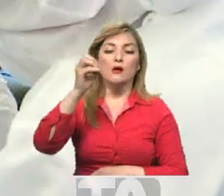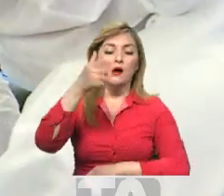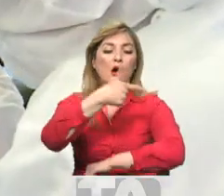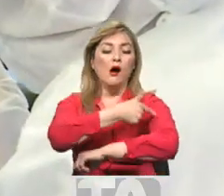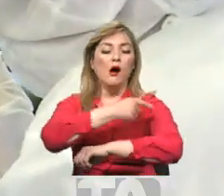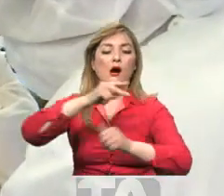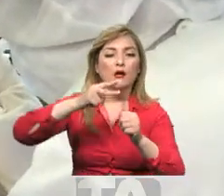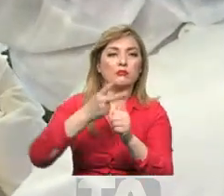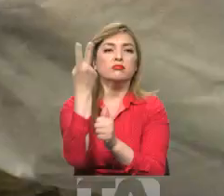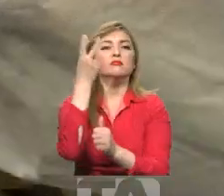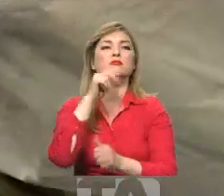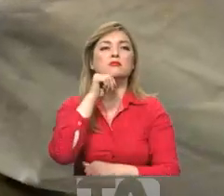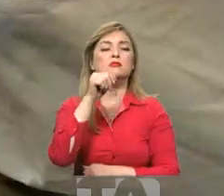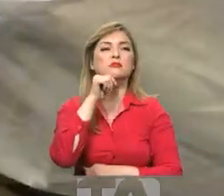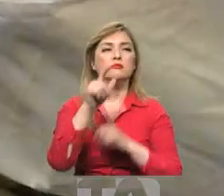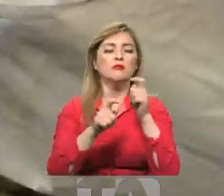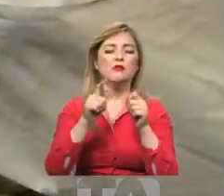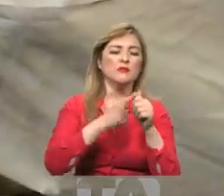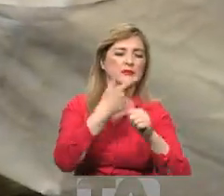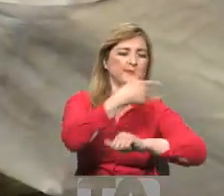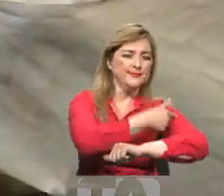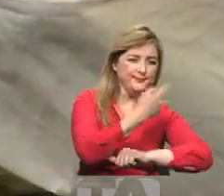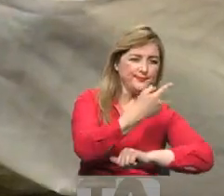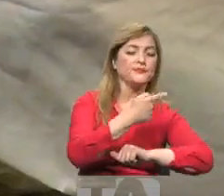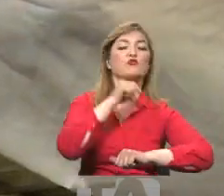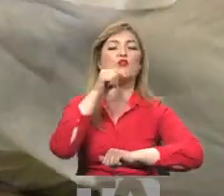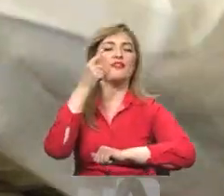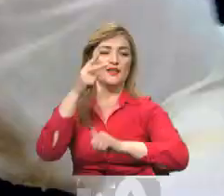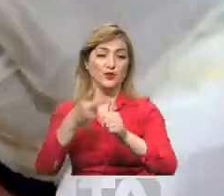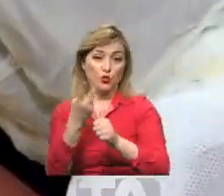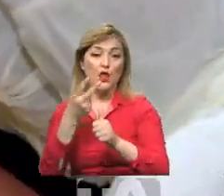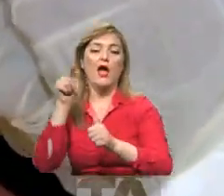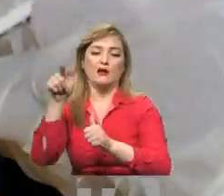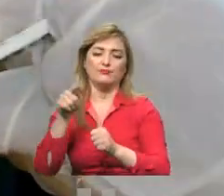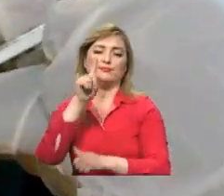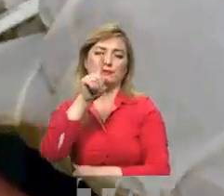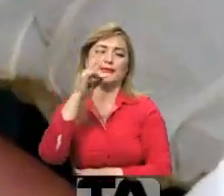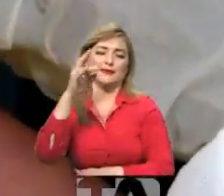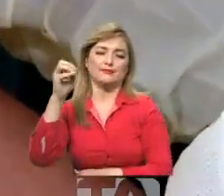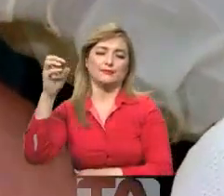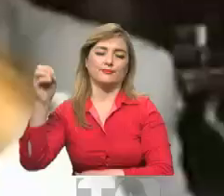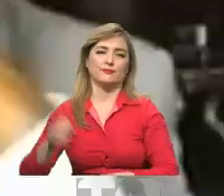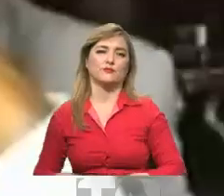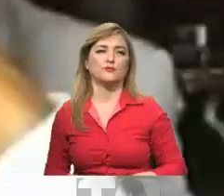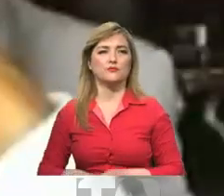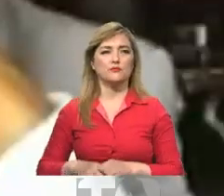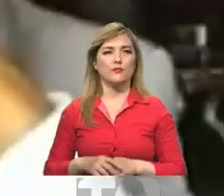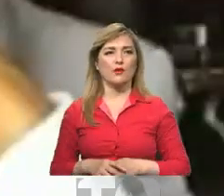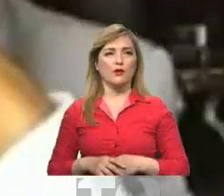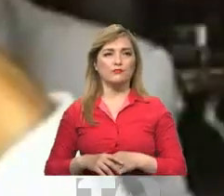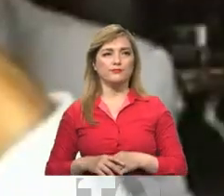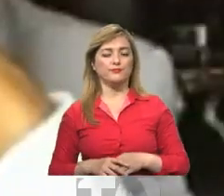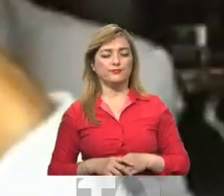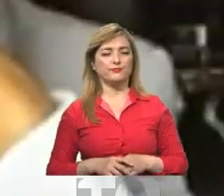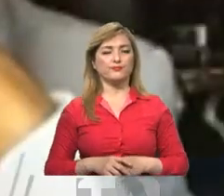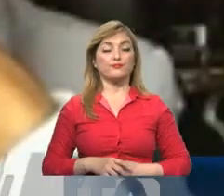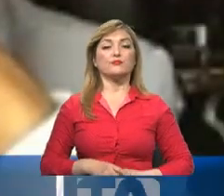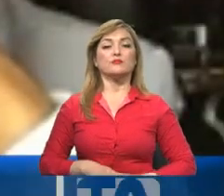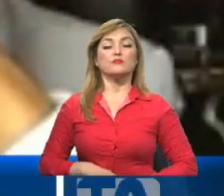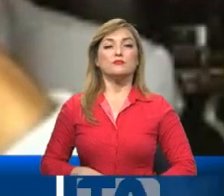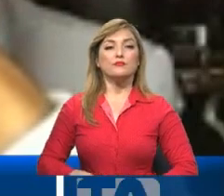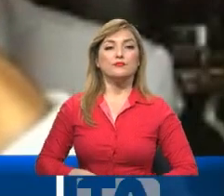para aplicar la segunda dosis a quienes recibieron la inoculación durante las dos primeras semanas de la fase 0. El día